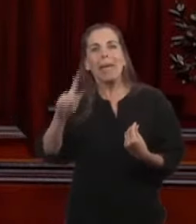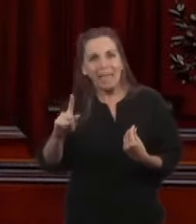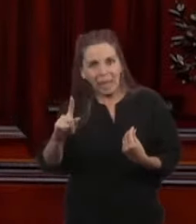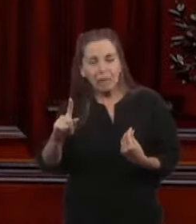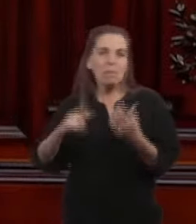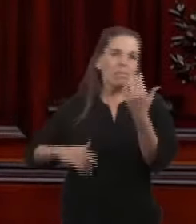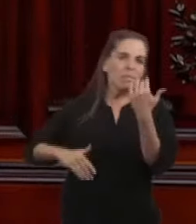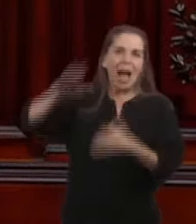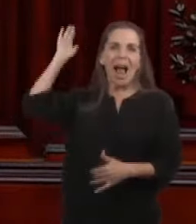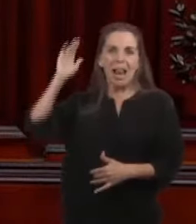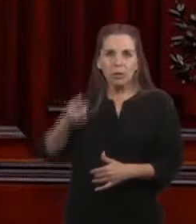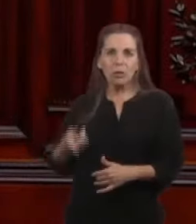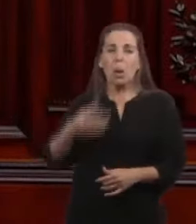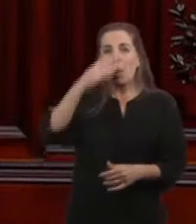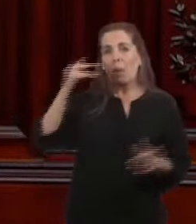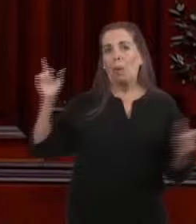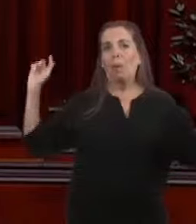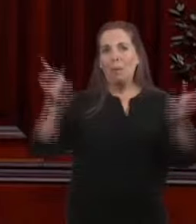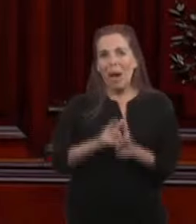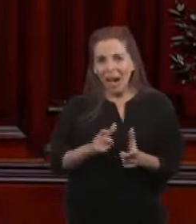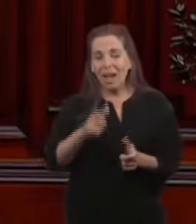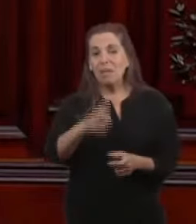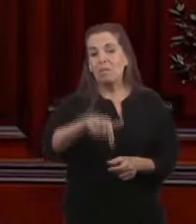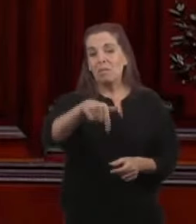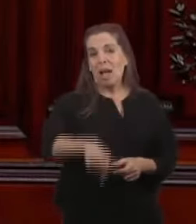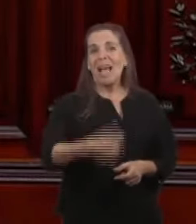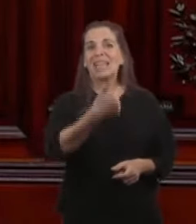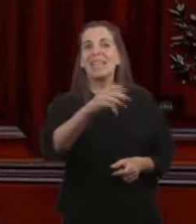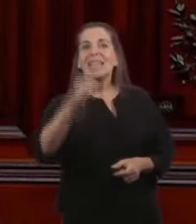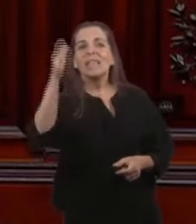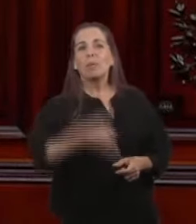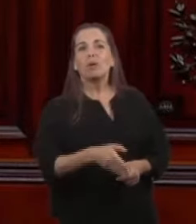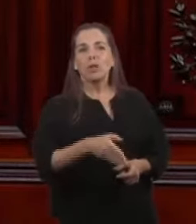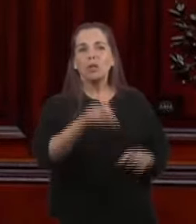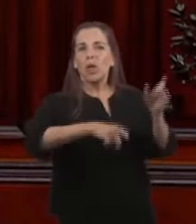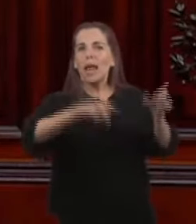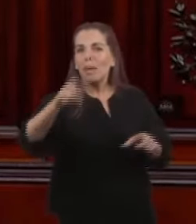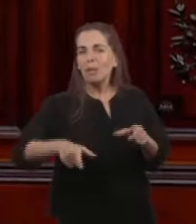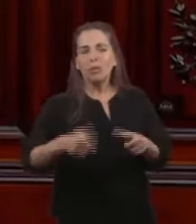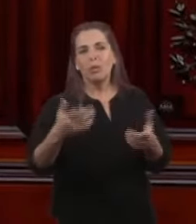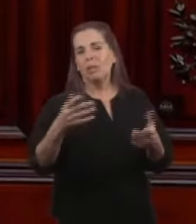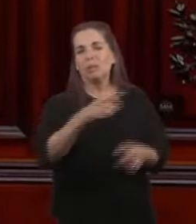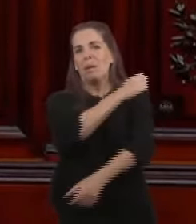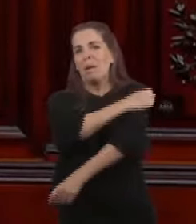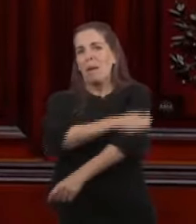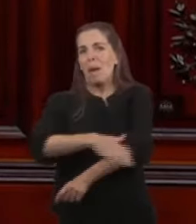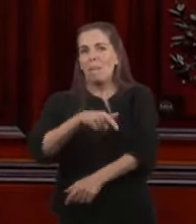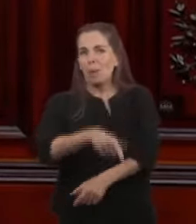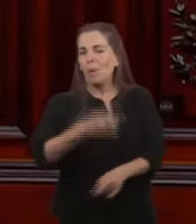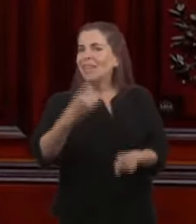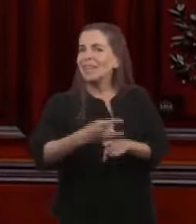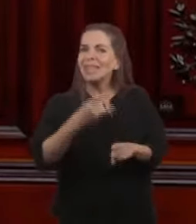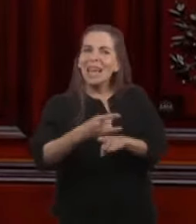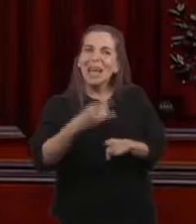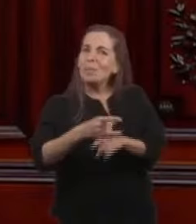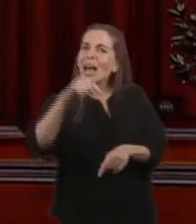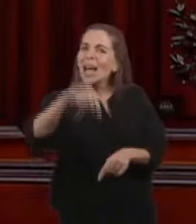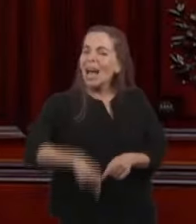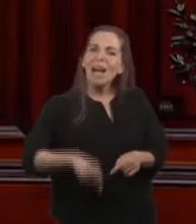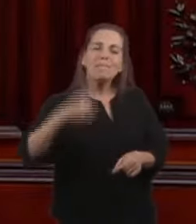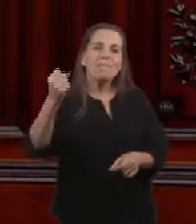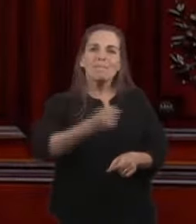ha ser un país donde el 60 por de la población es pobre el huevo de la serpiente de todos los problemas económicos